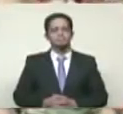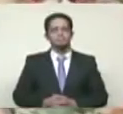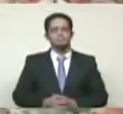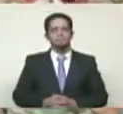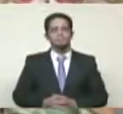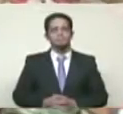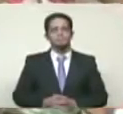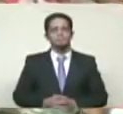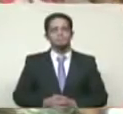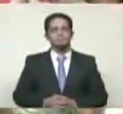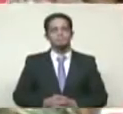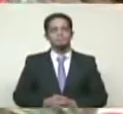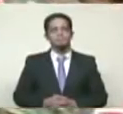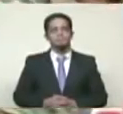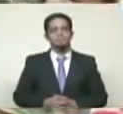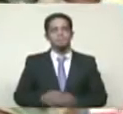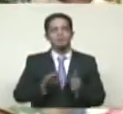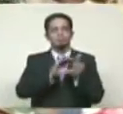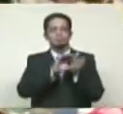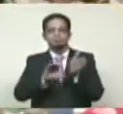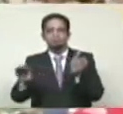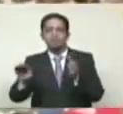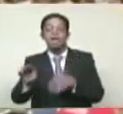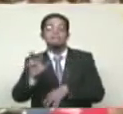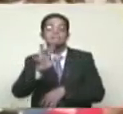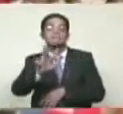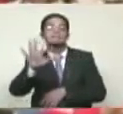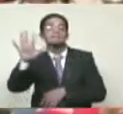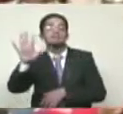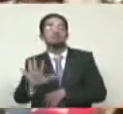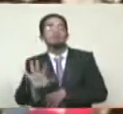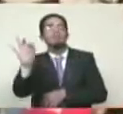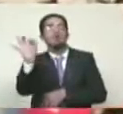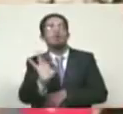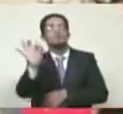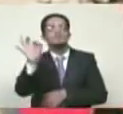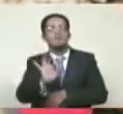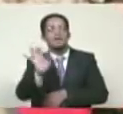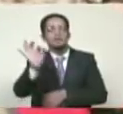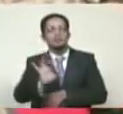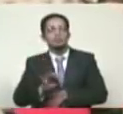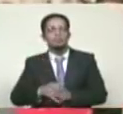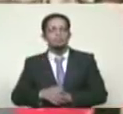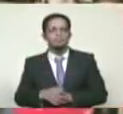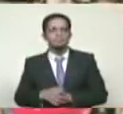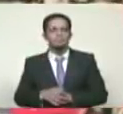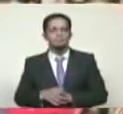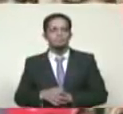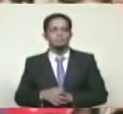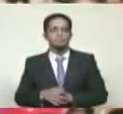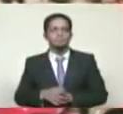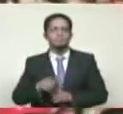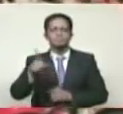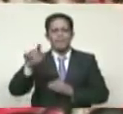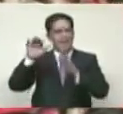El 35% del padrón electoral, para que lo entiendan en el mundo.